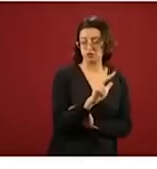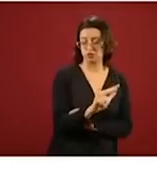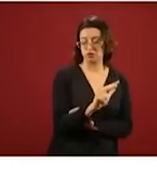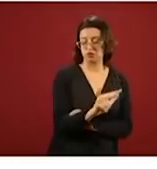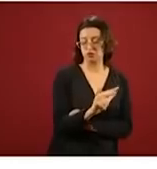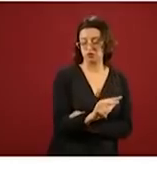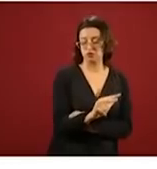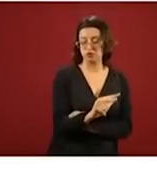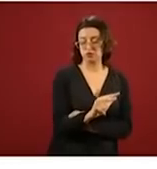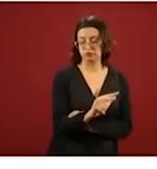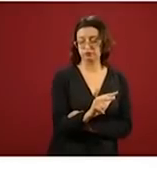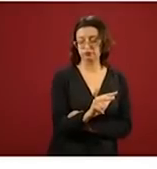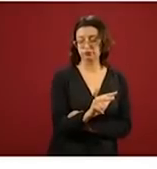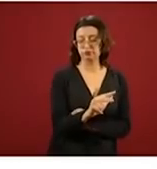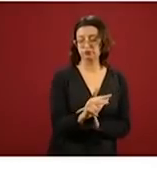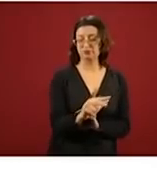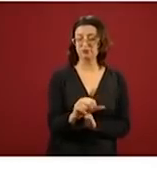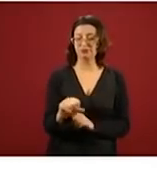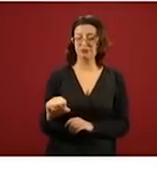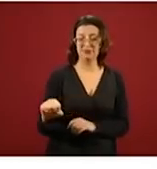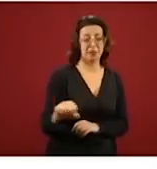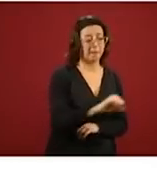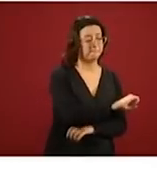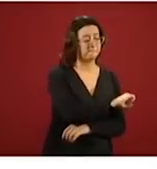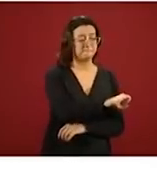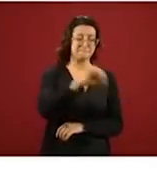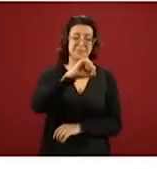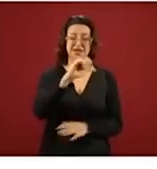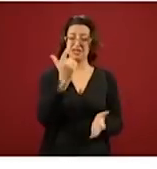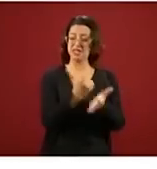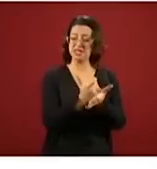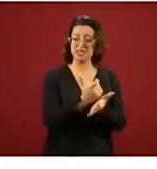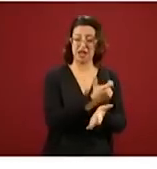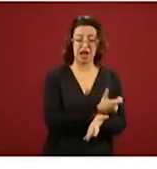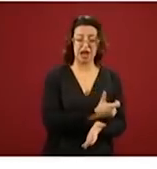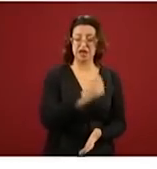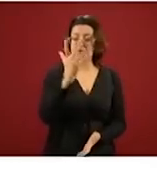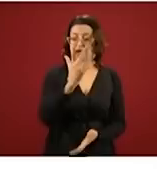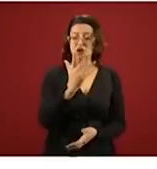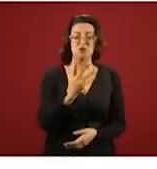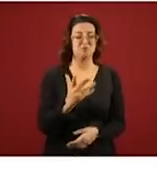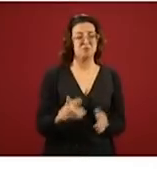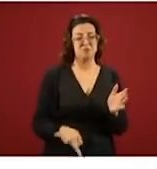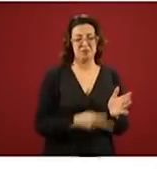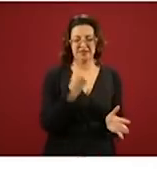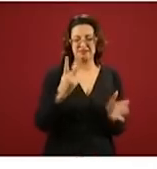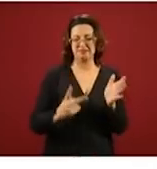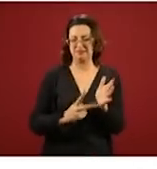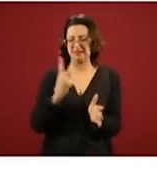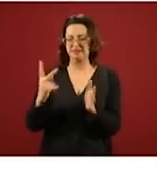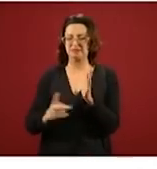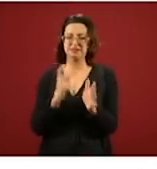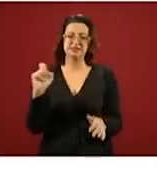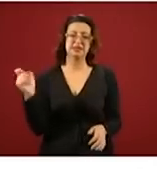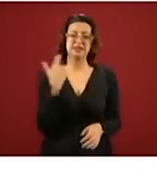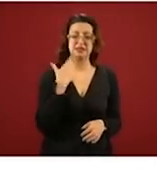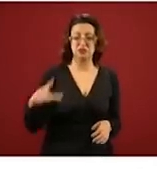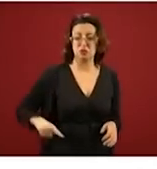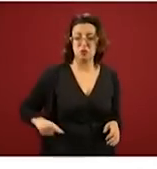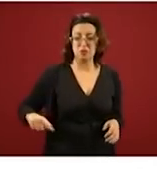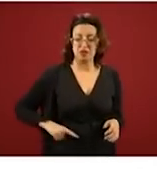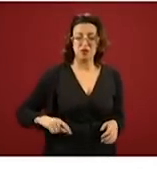donde hubo un aumento muy significativo en los gasolinazos del sexenio anterior